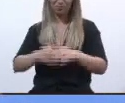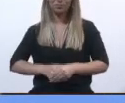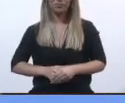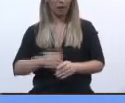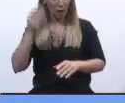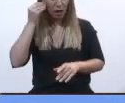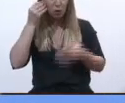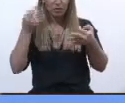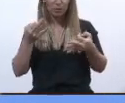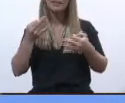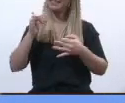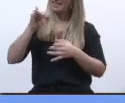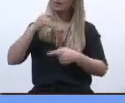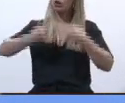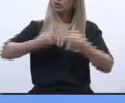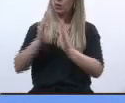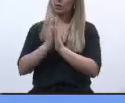¿Me escucha bien, presidenta? Continúe, sí.